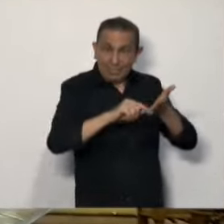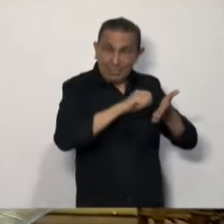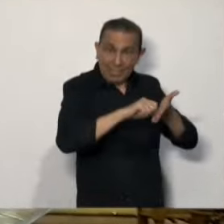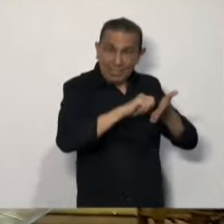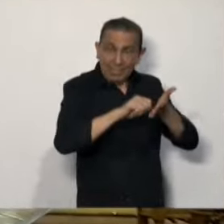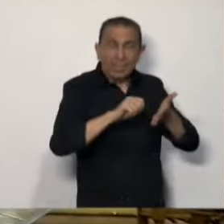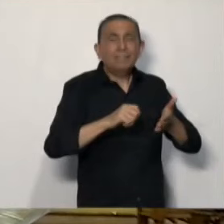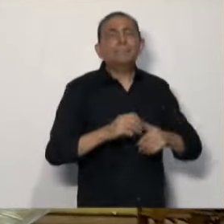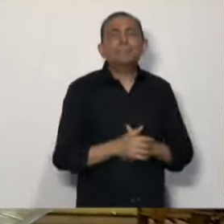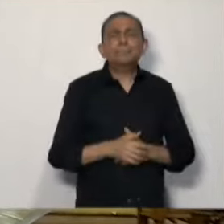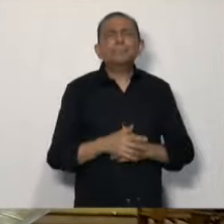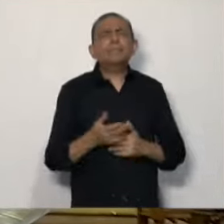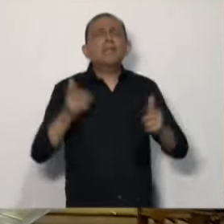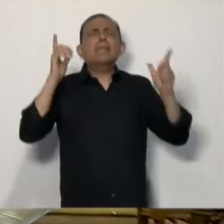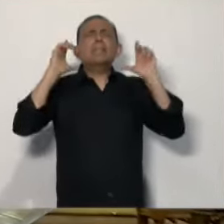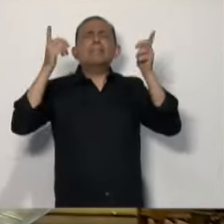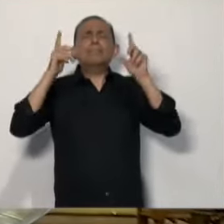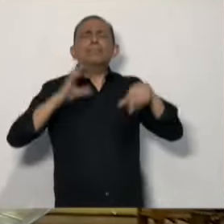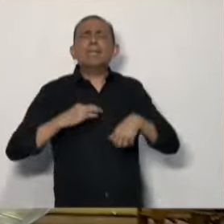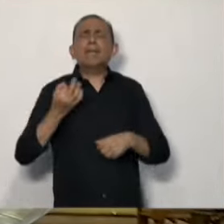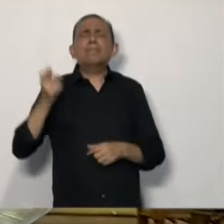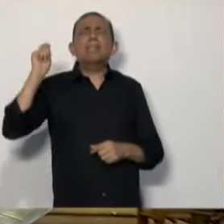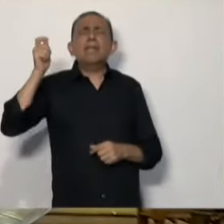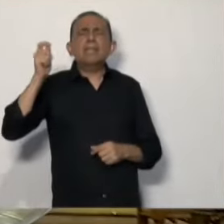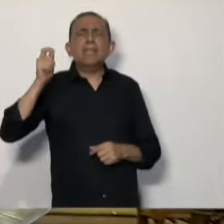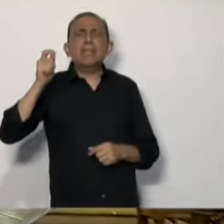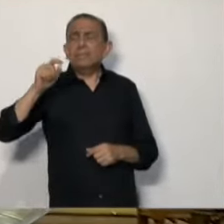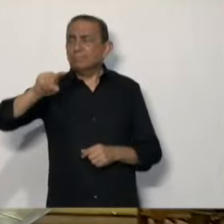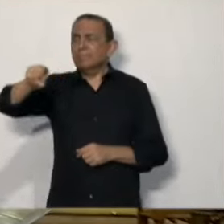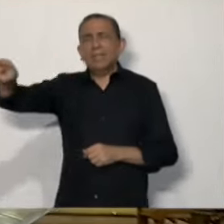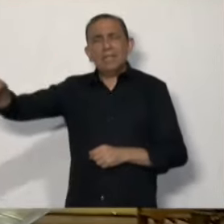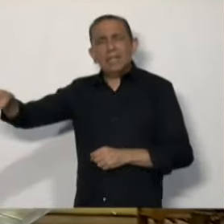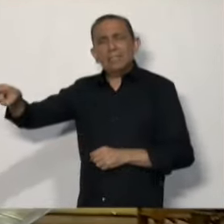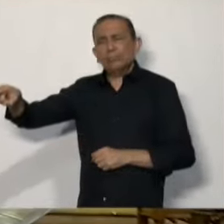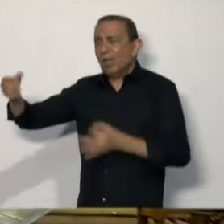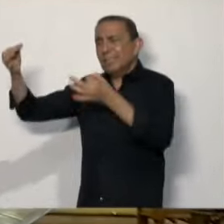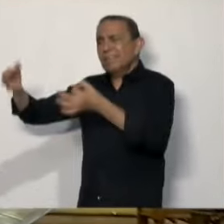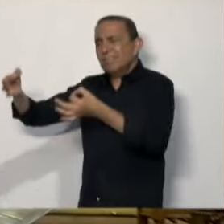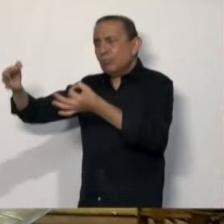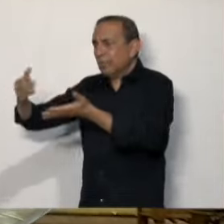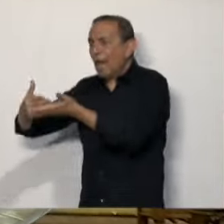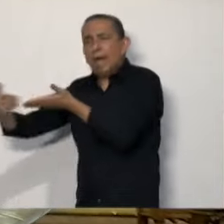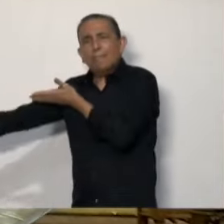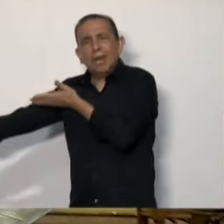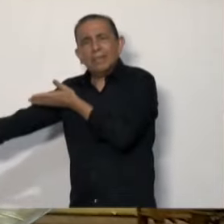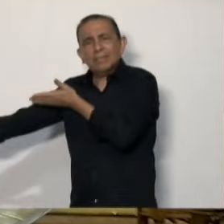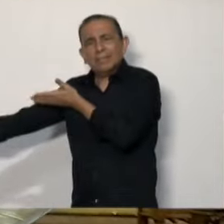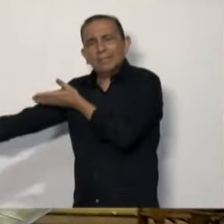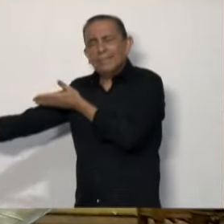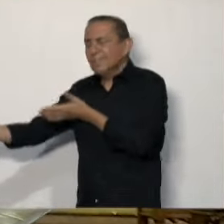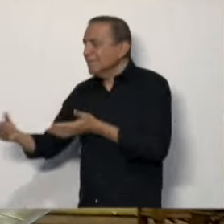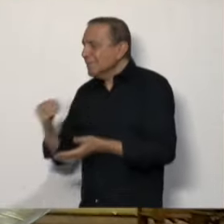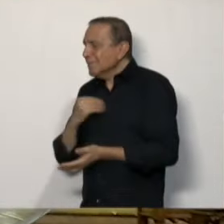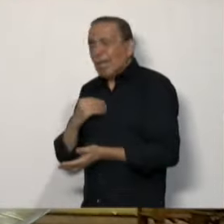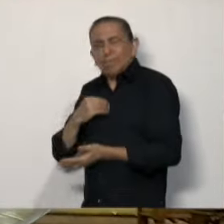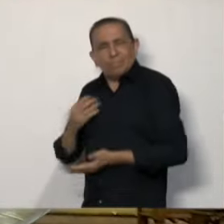Los que más disfrutan de la vida son los que dejan la seguridad en la orilla y se apasionan en la misión